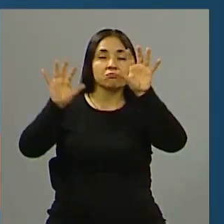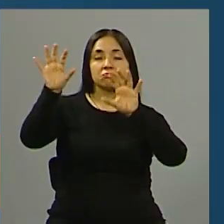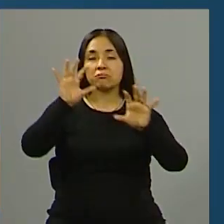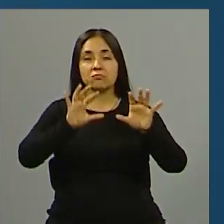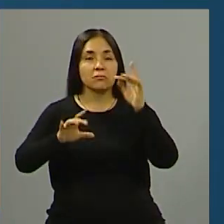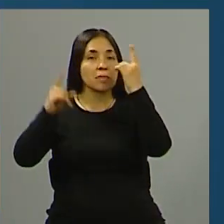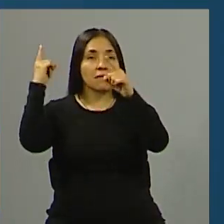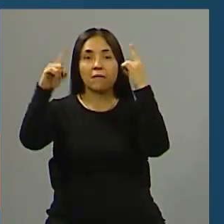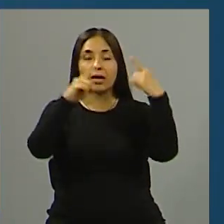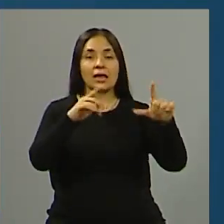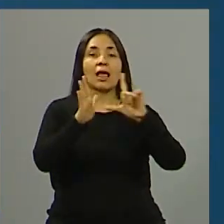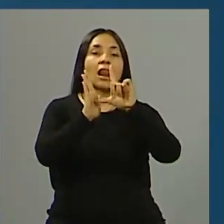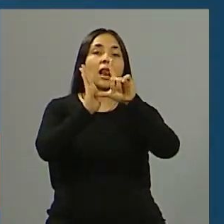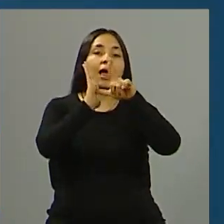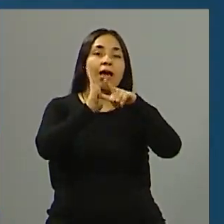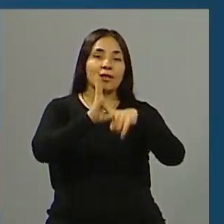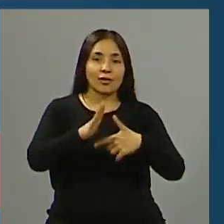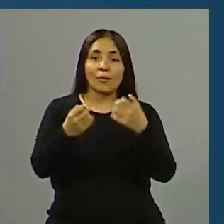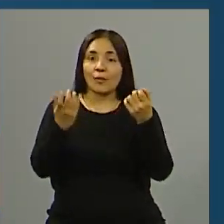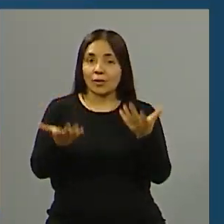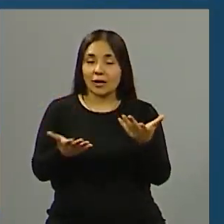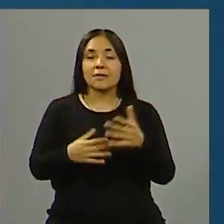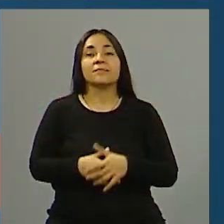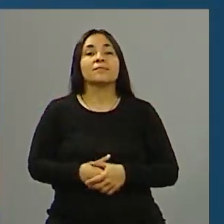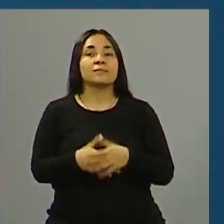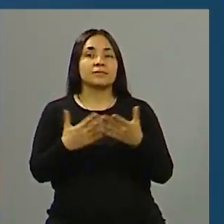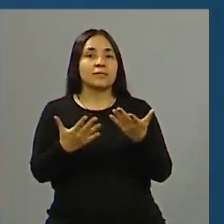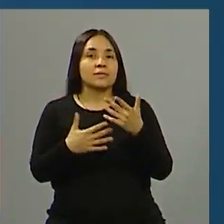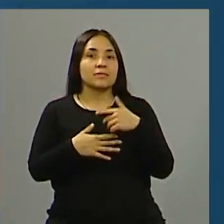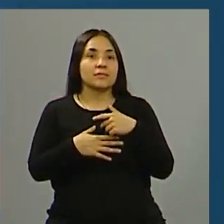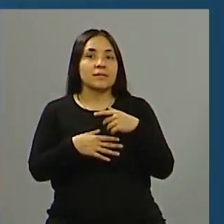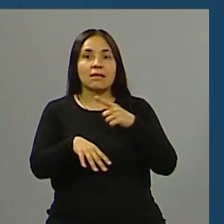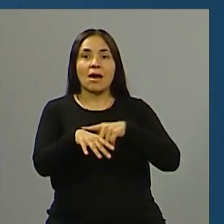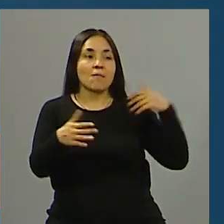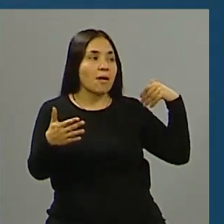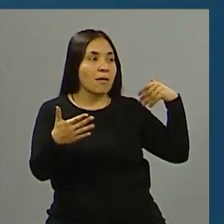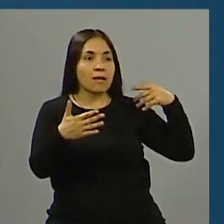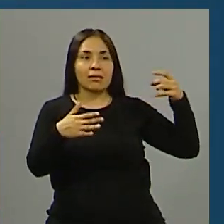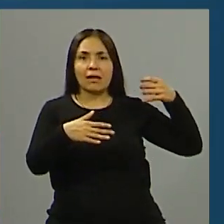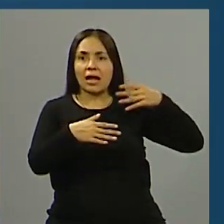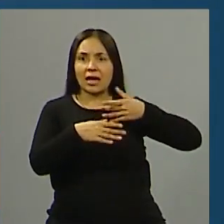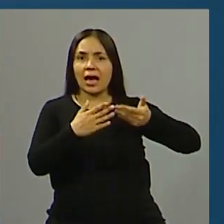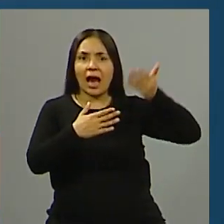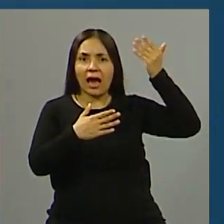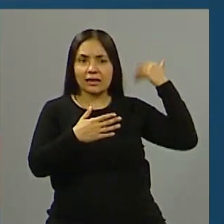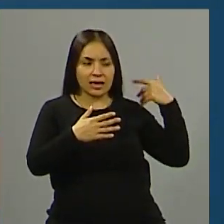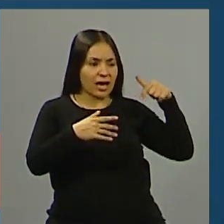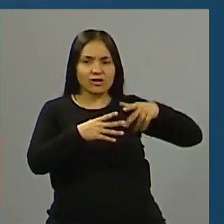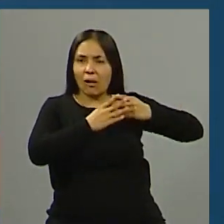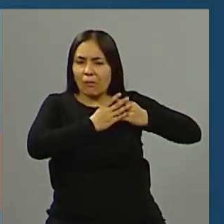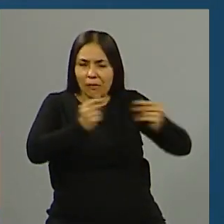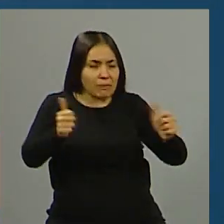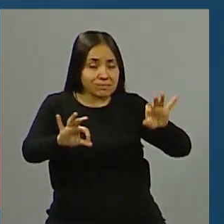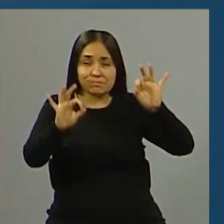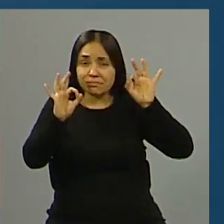que decirlo, lenta, porque tiene que ver un poco con cómo se desmanteló el sistema de trenes en la Argentina y no deja de